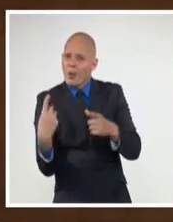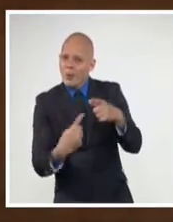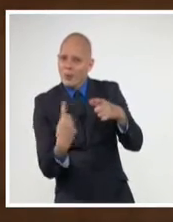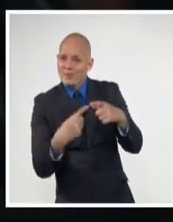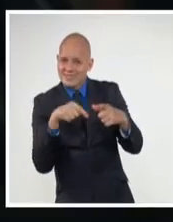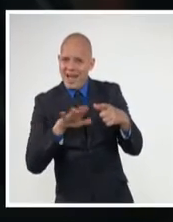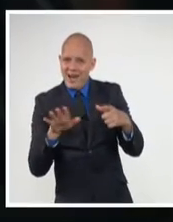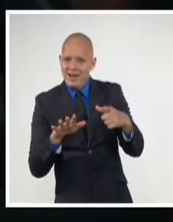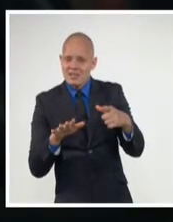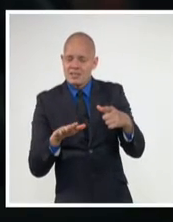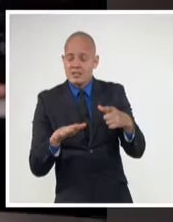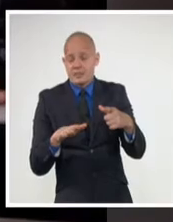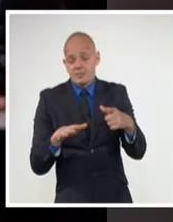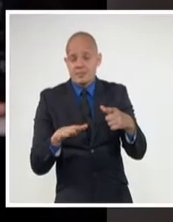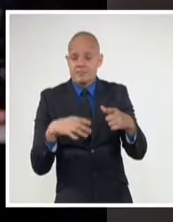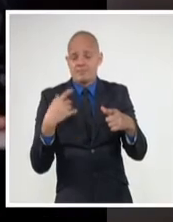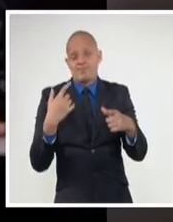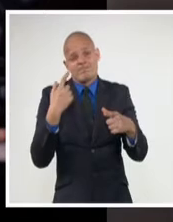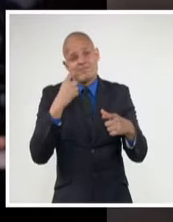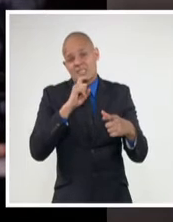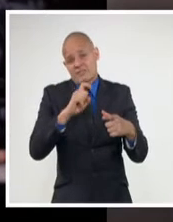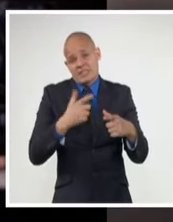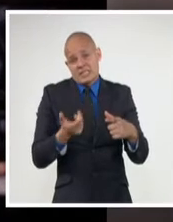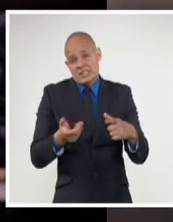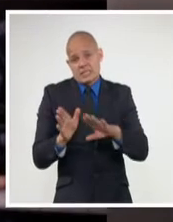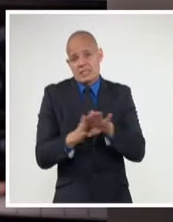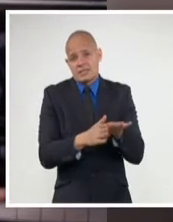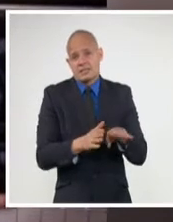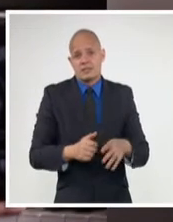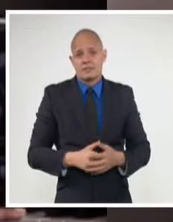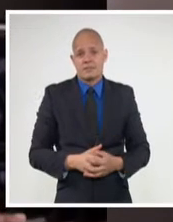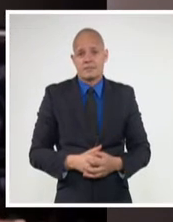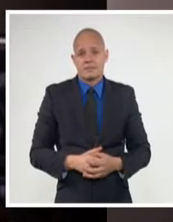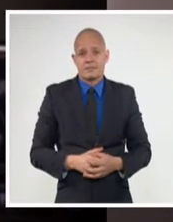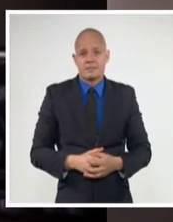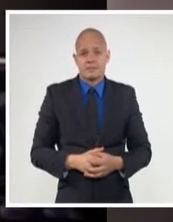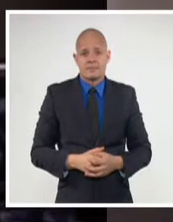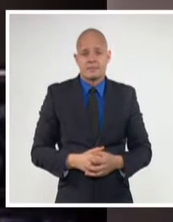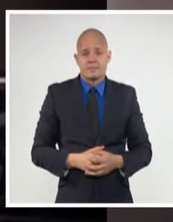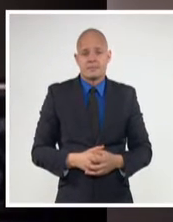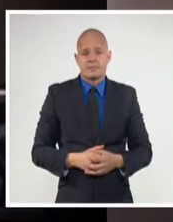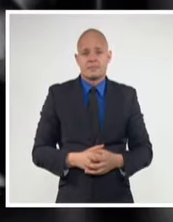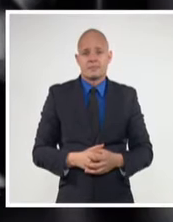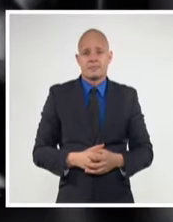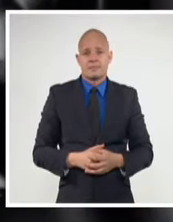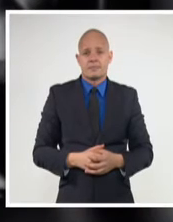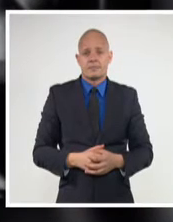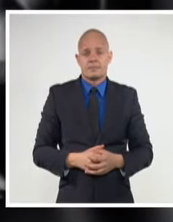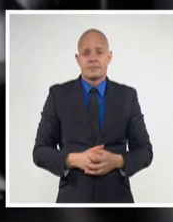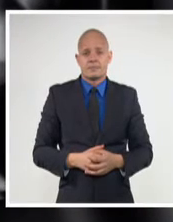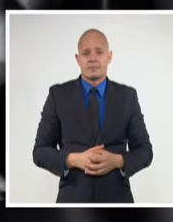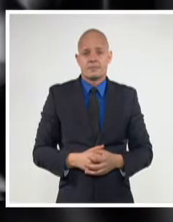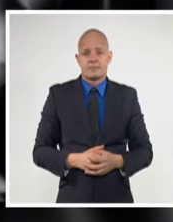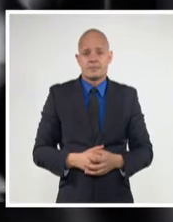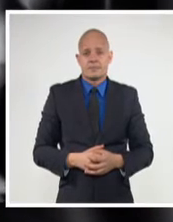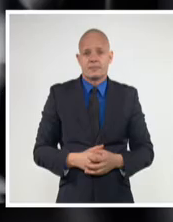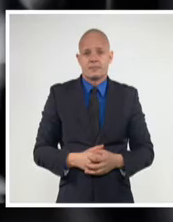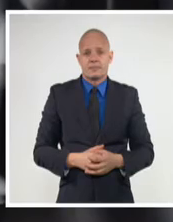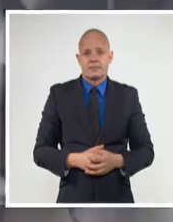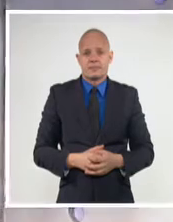título ya, La Dama y el Caballero. Hilda Suárez, Sistema Informativo de la Televisión Cubana.